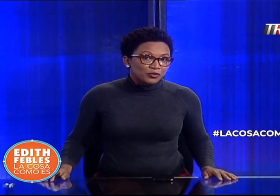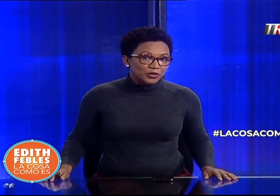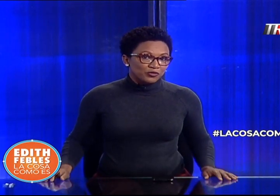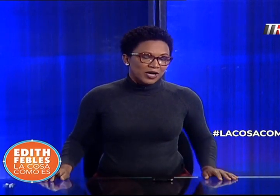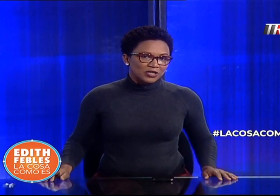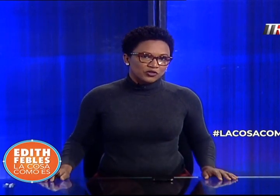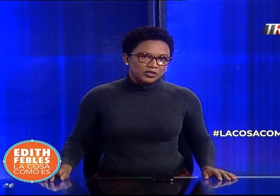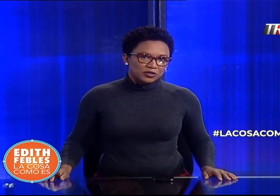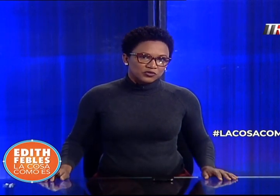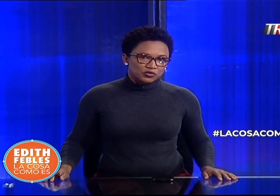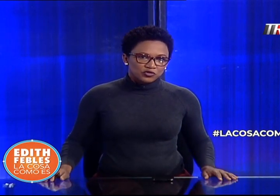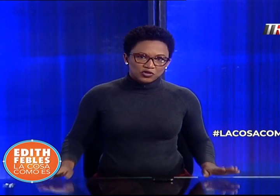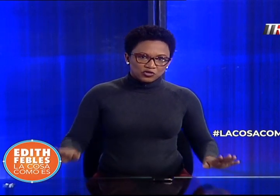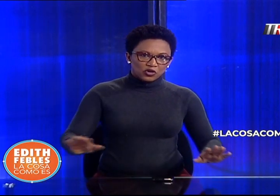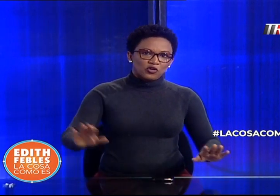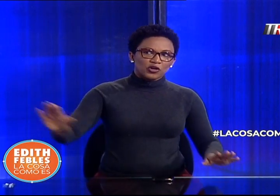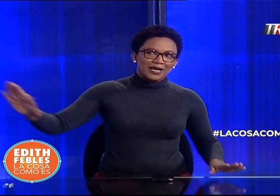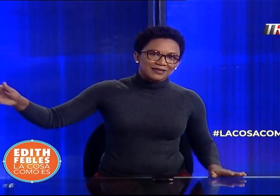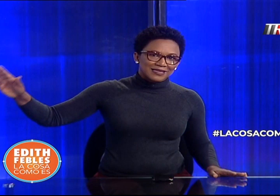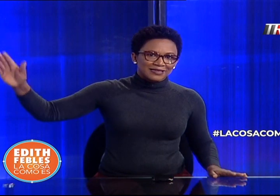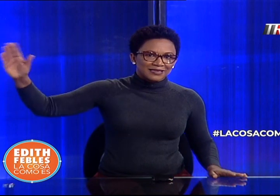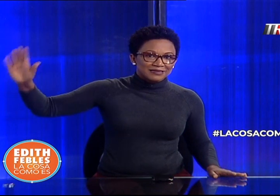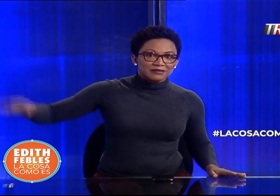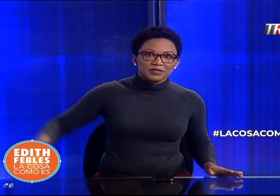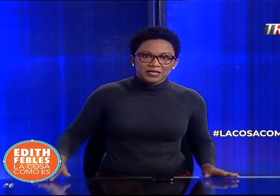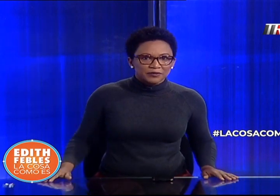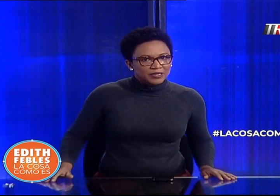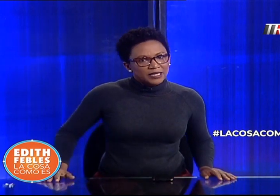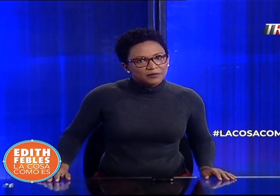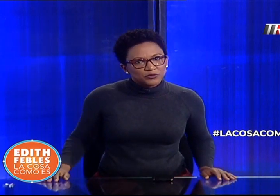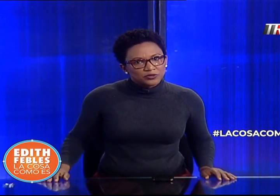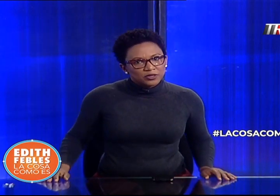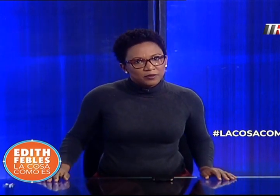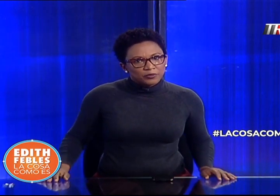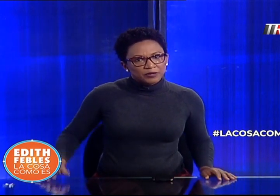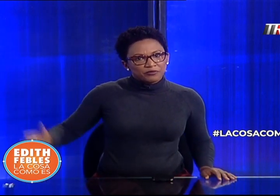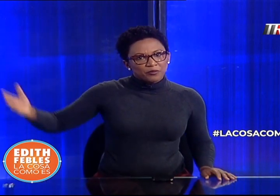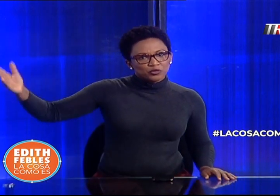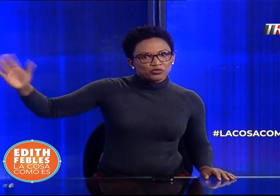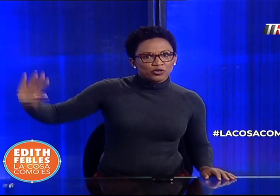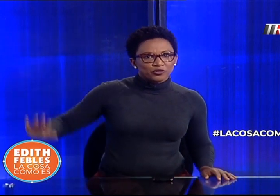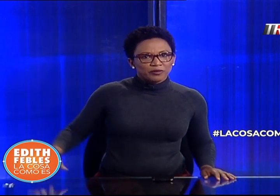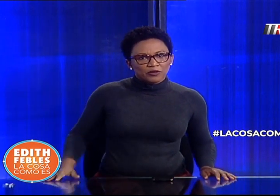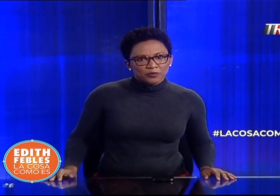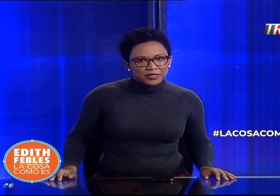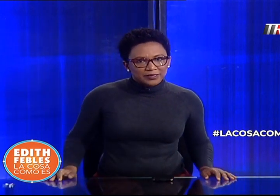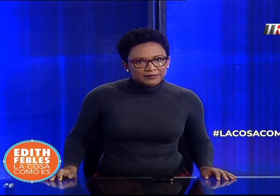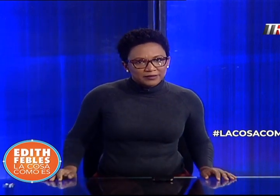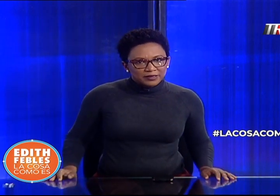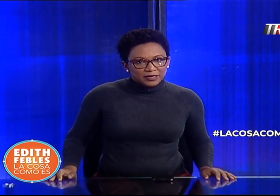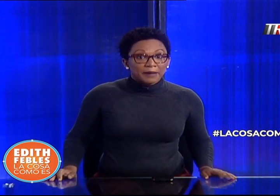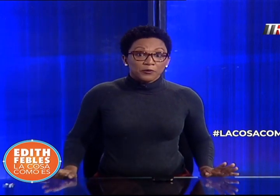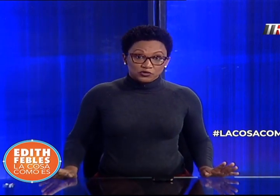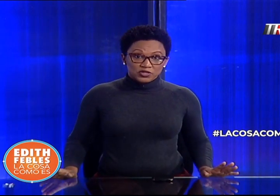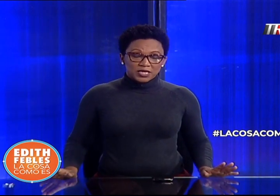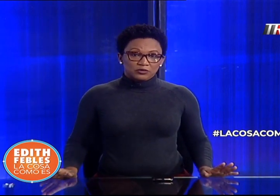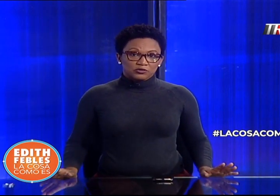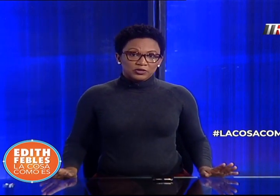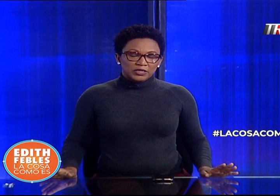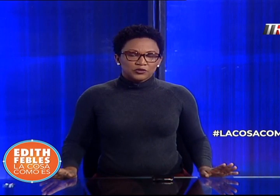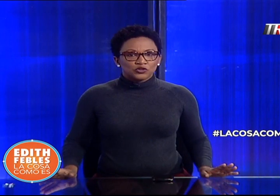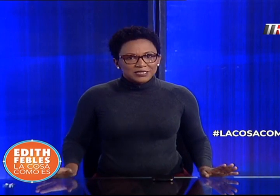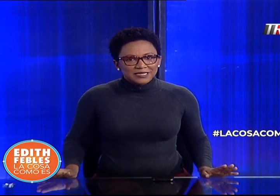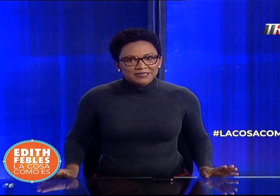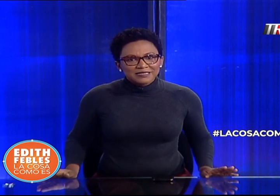hemos tenido 21 casos entre nosotros. Y solo con las andanzas de Villarriba tenemos, porque fue un mortuorio en una comunidad, que por